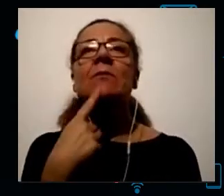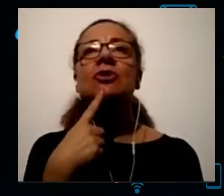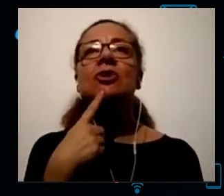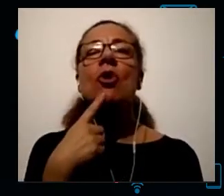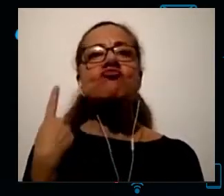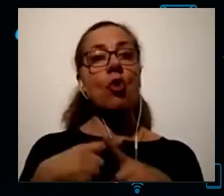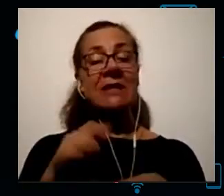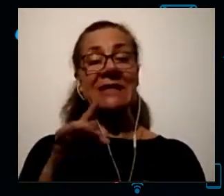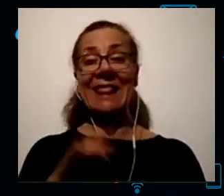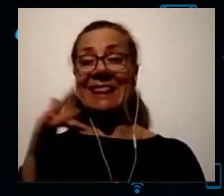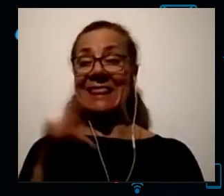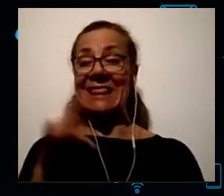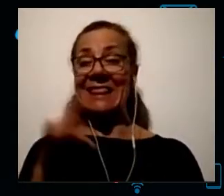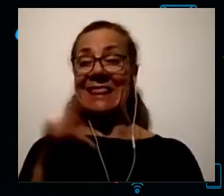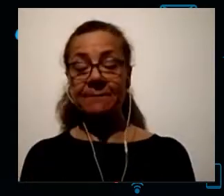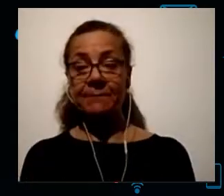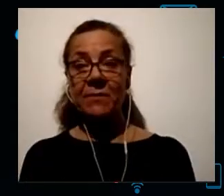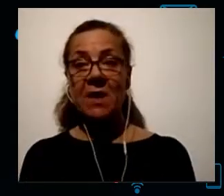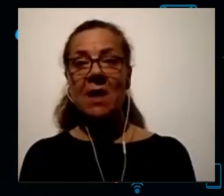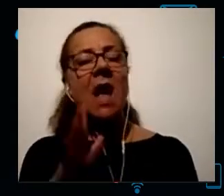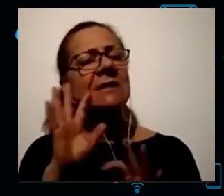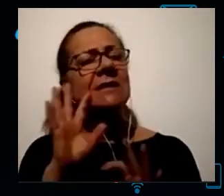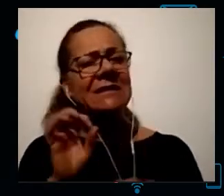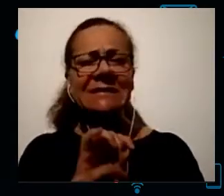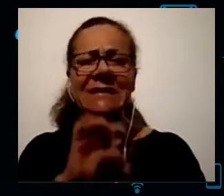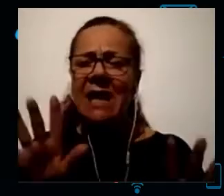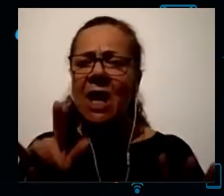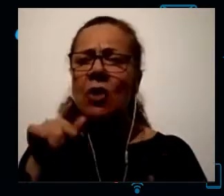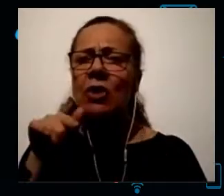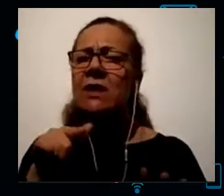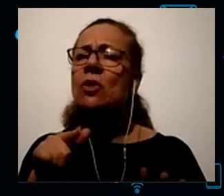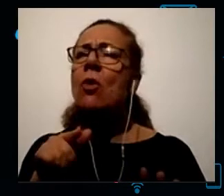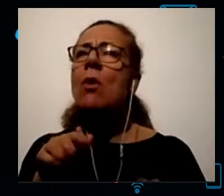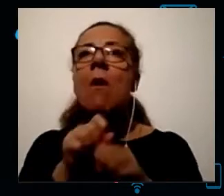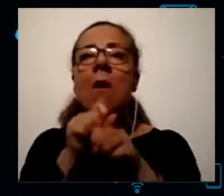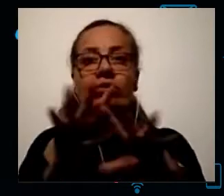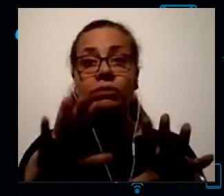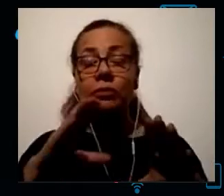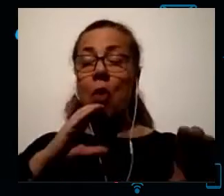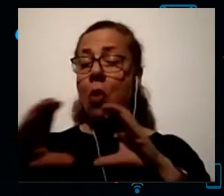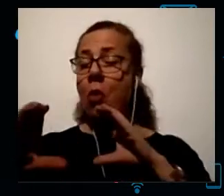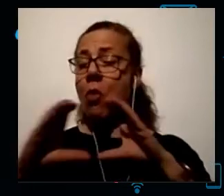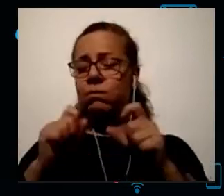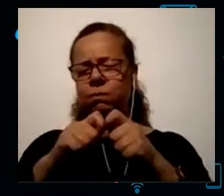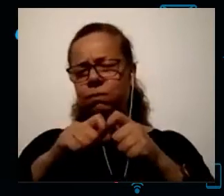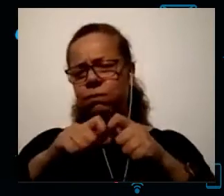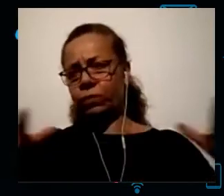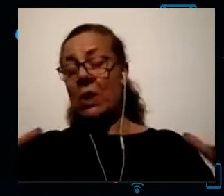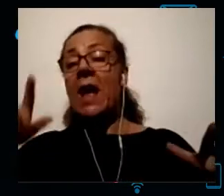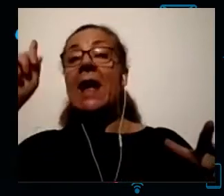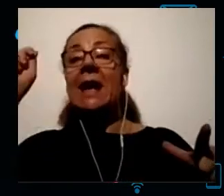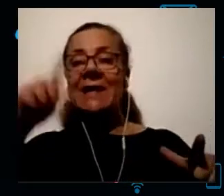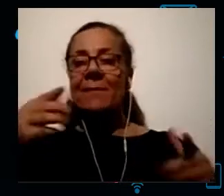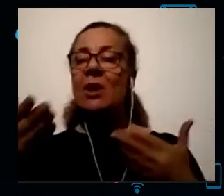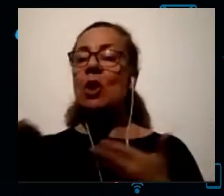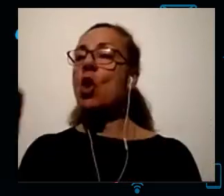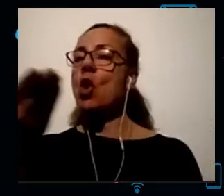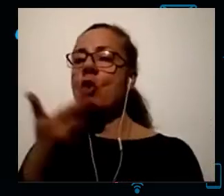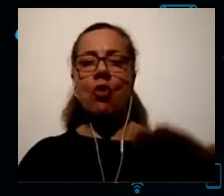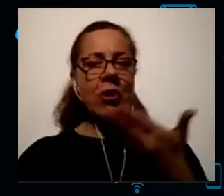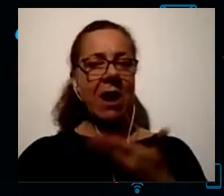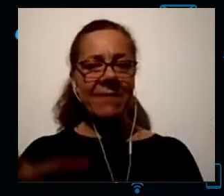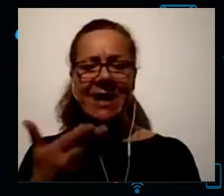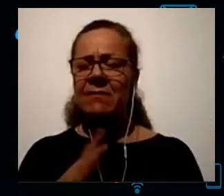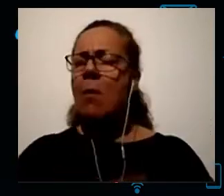esta es evidente que los medios digitales tienen una dimensión comunicativa brutal y también una dimensión colaborativa muy